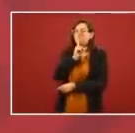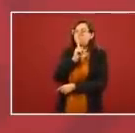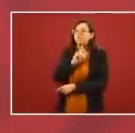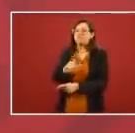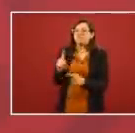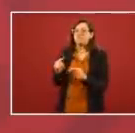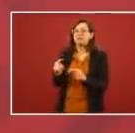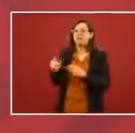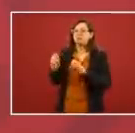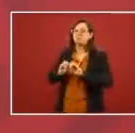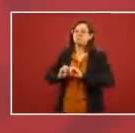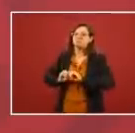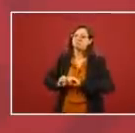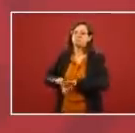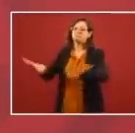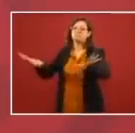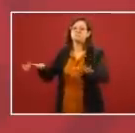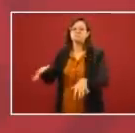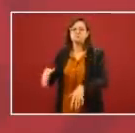mancha, tizna.